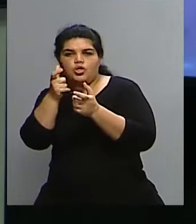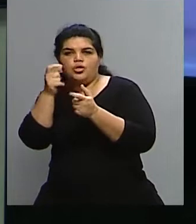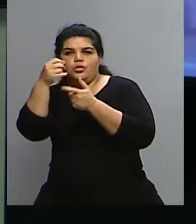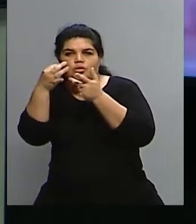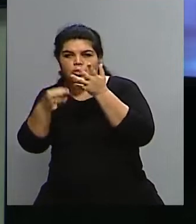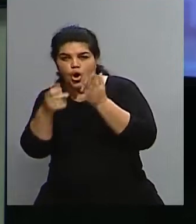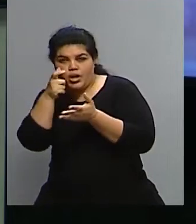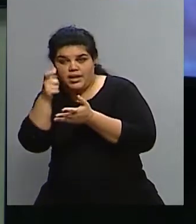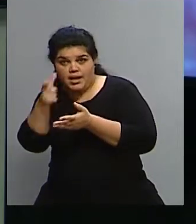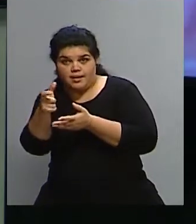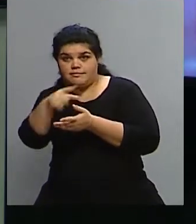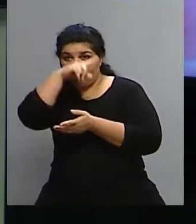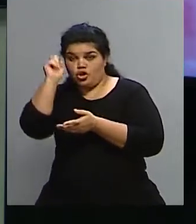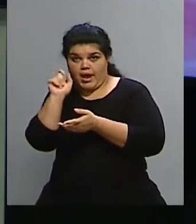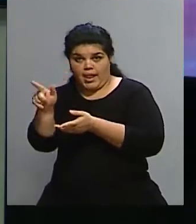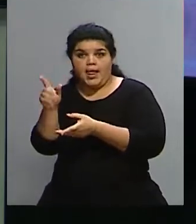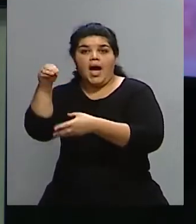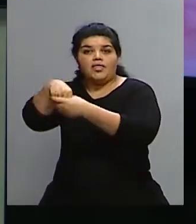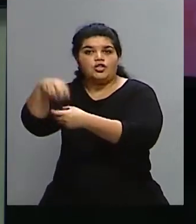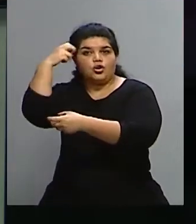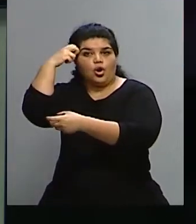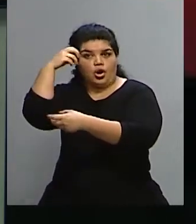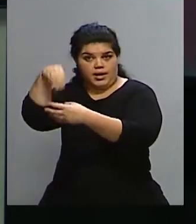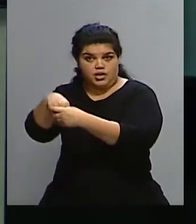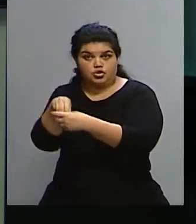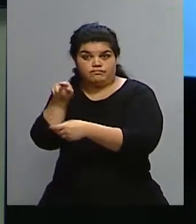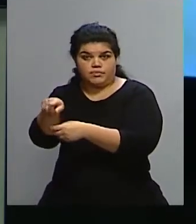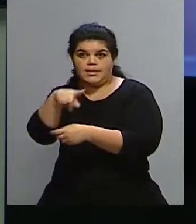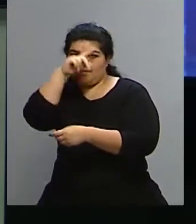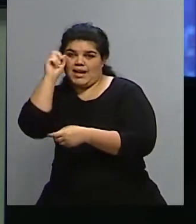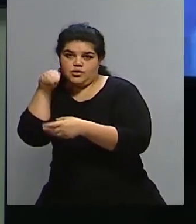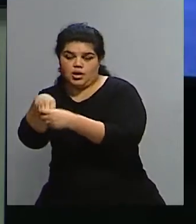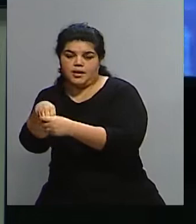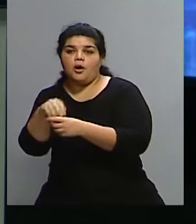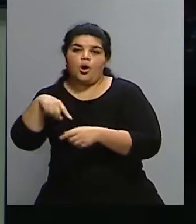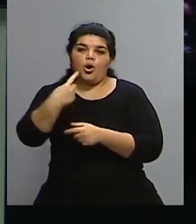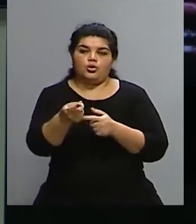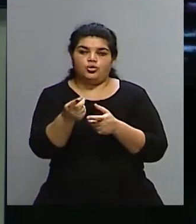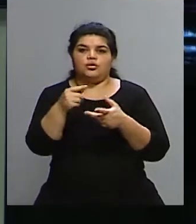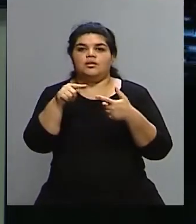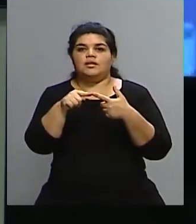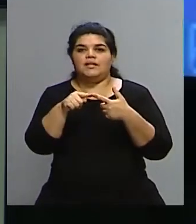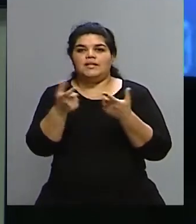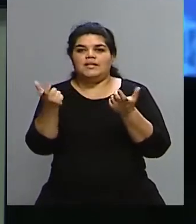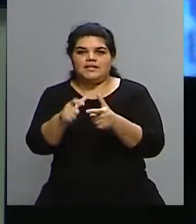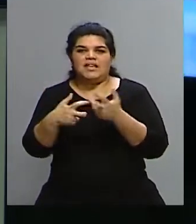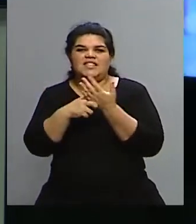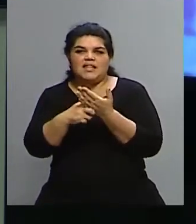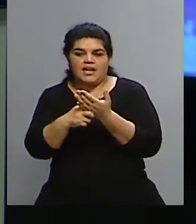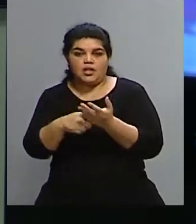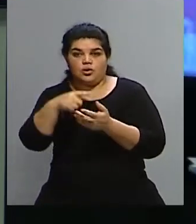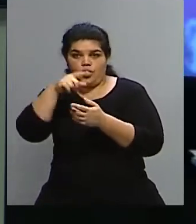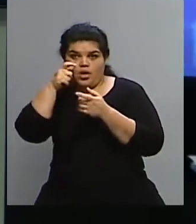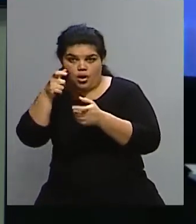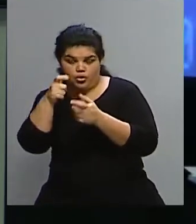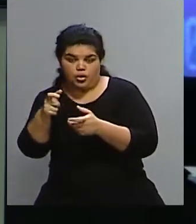lo que es el ámbito del Congreso, un órgano de control interno, que es la Sindicatura General de la Nación. En la provincia tenemos el órgano de